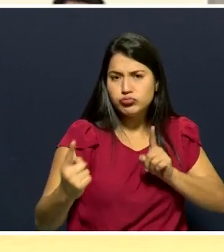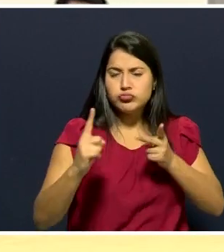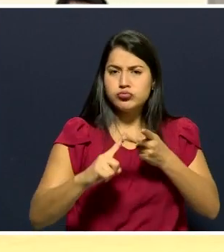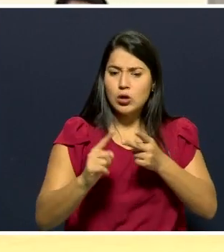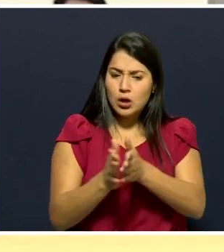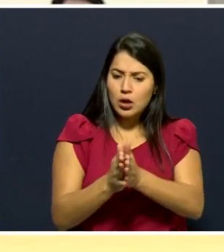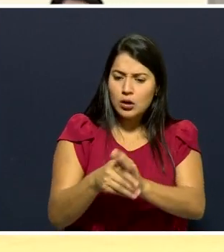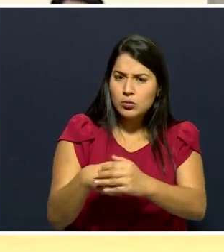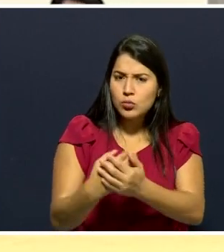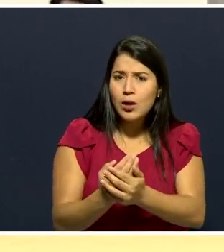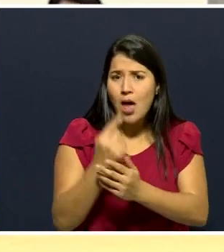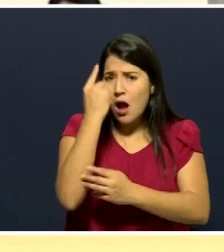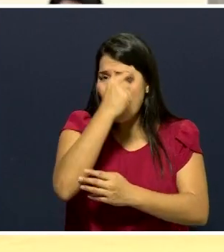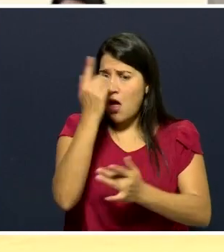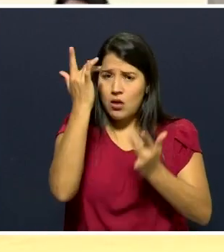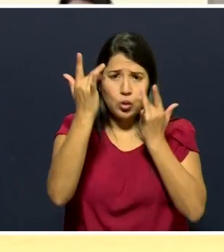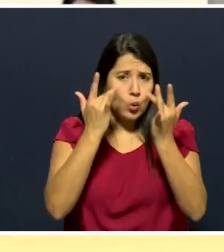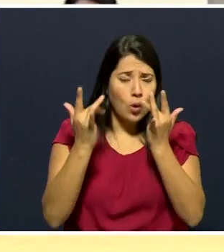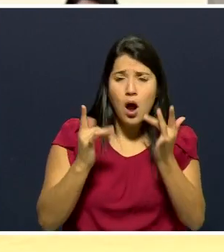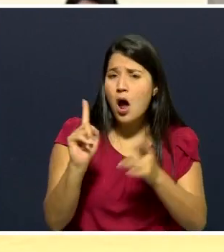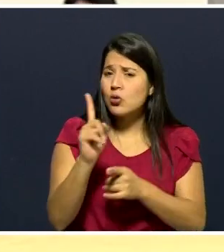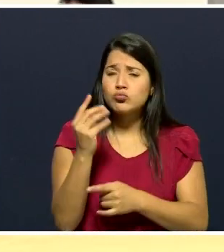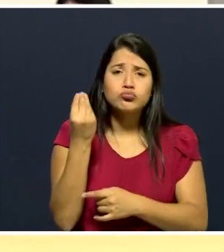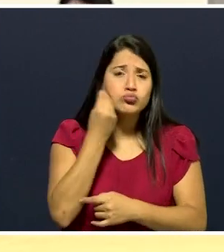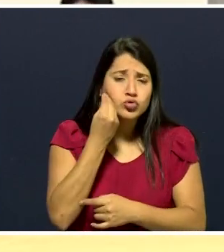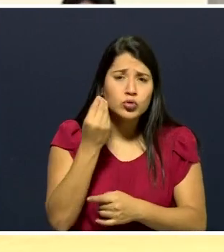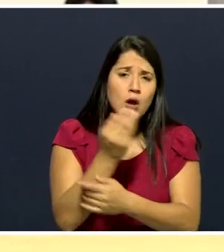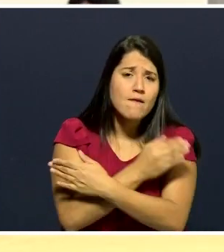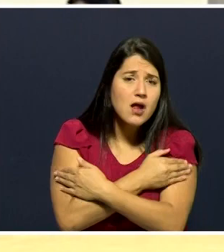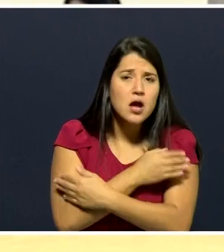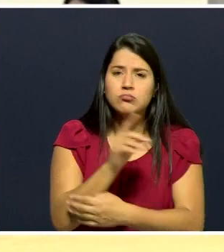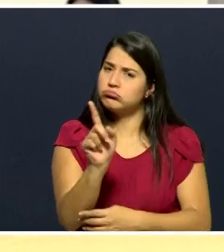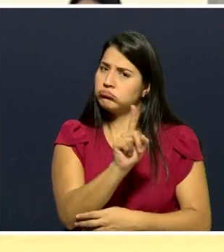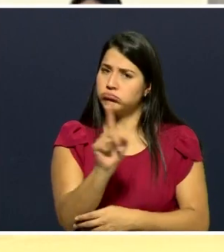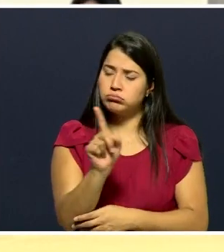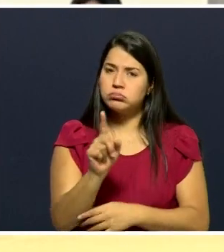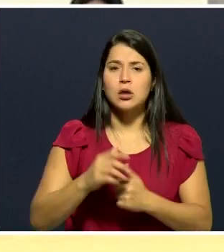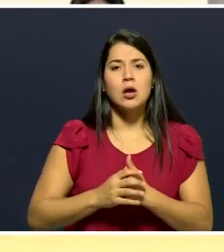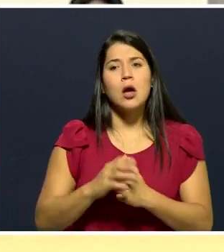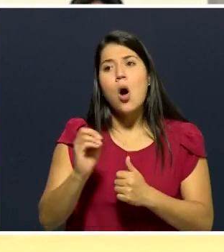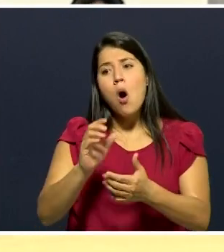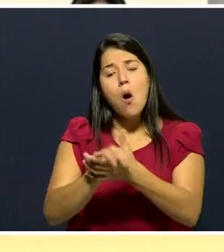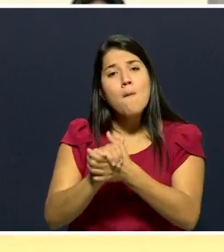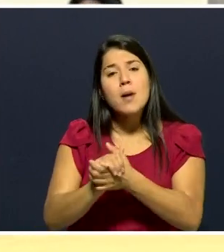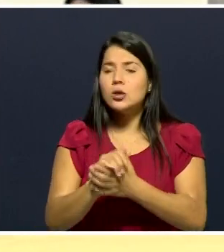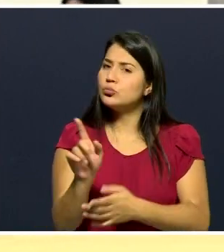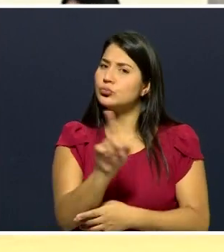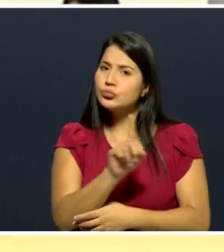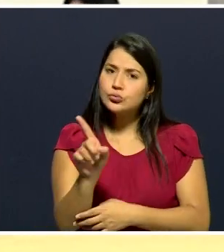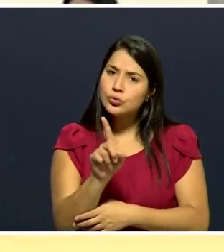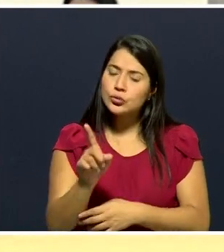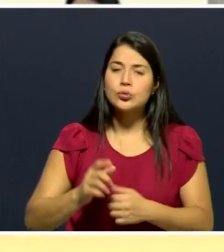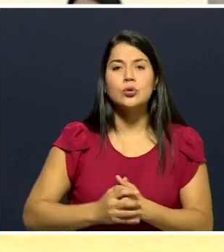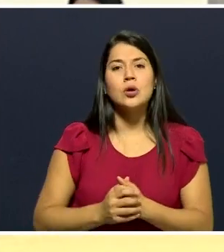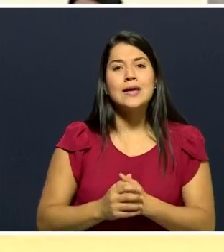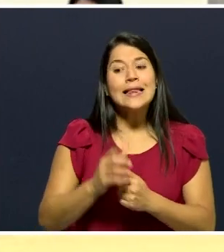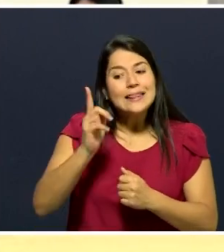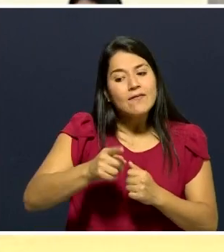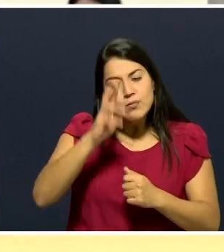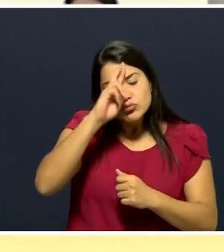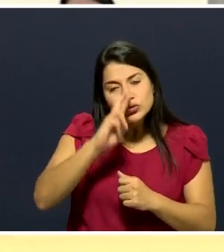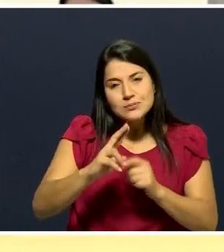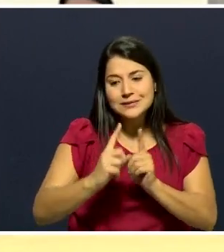manos, de no tocarnos la cara, de no saludar de beso, de abrazo o de mano. Ese distanciamiento